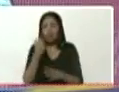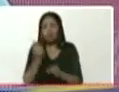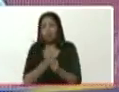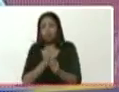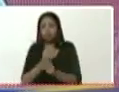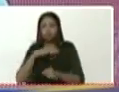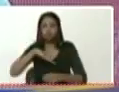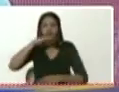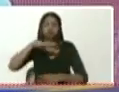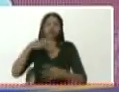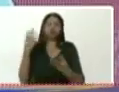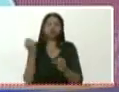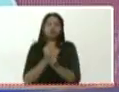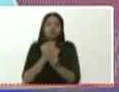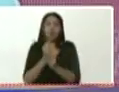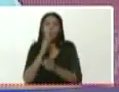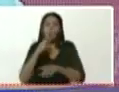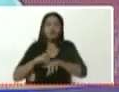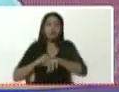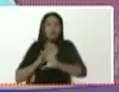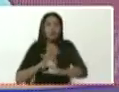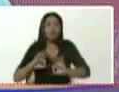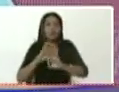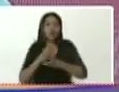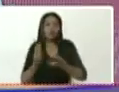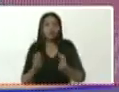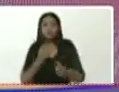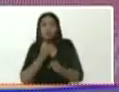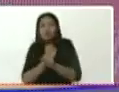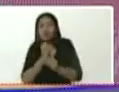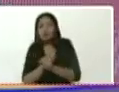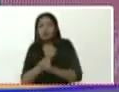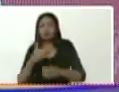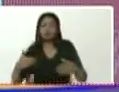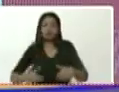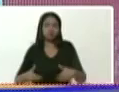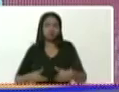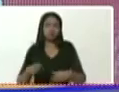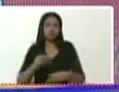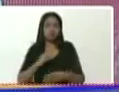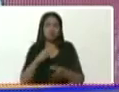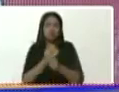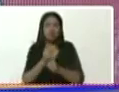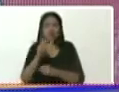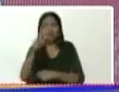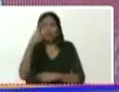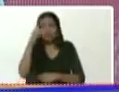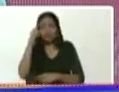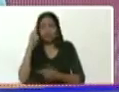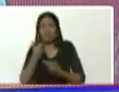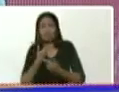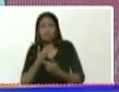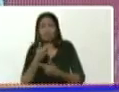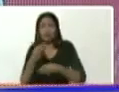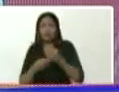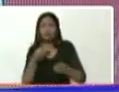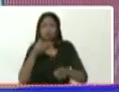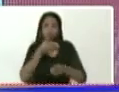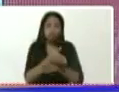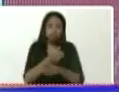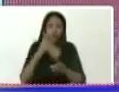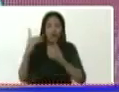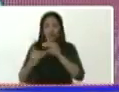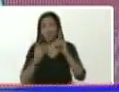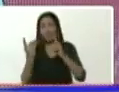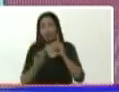trabajo. Él tiene mucho trabajo. Y tomarse 3 días para ir a esos